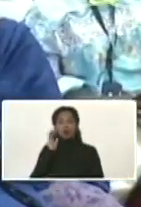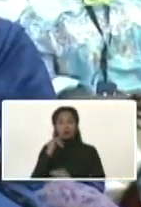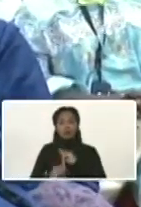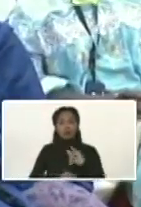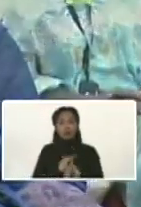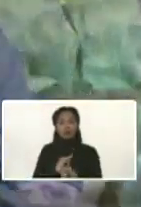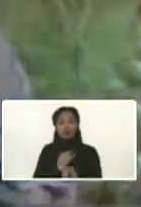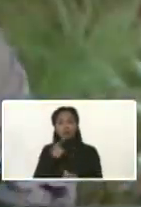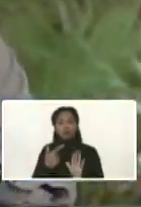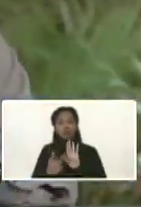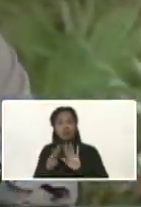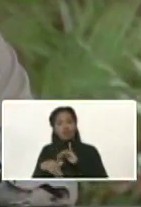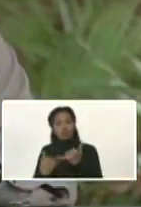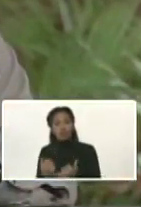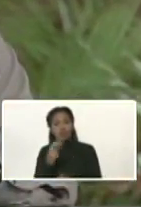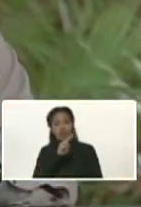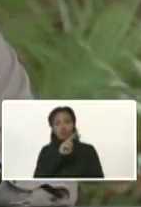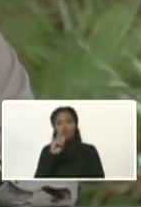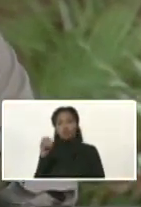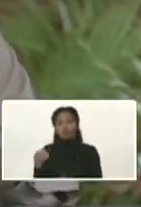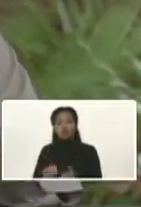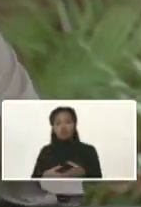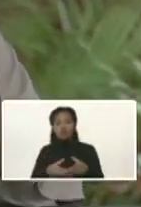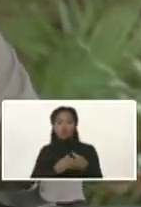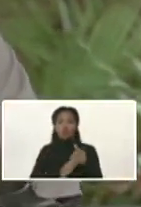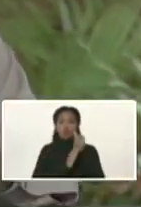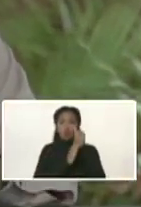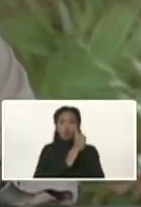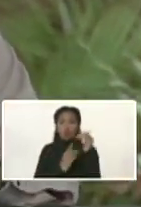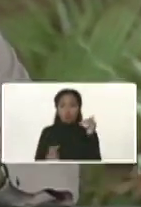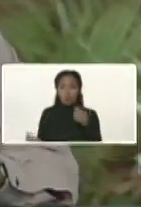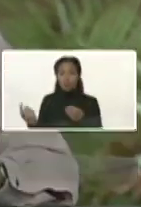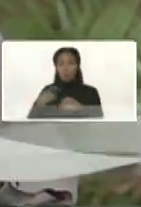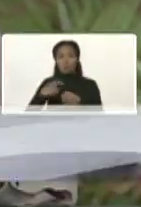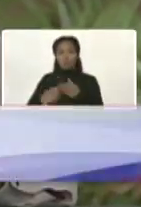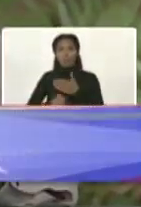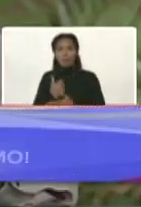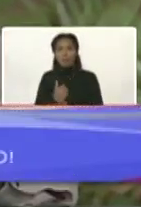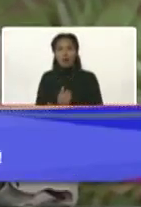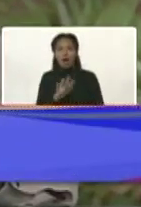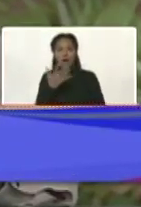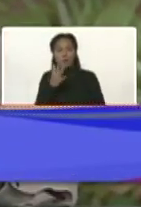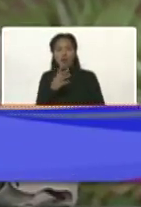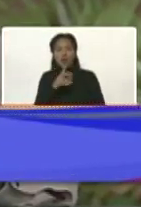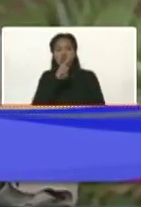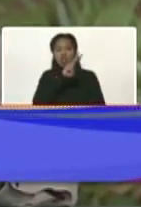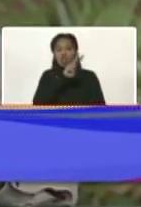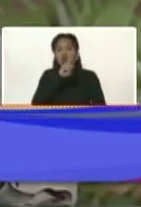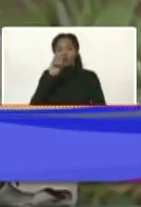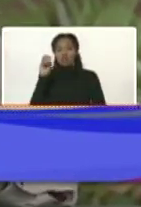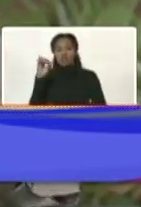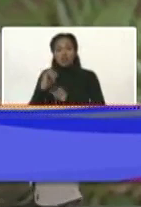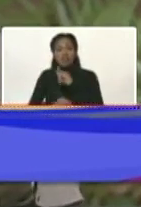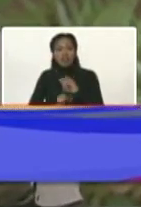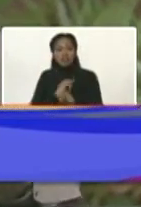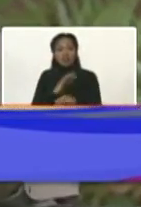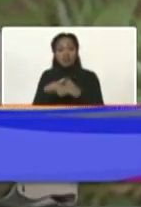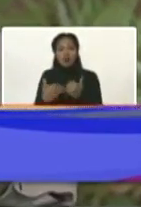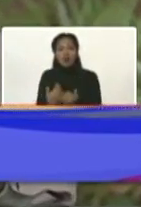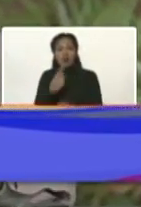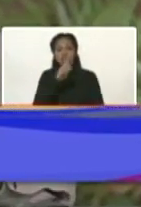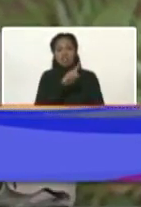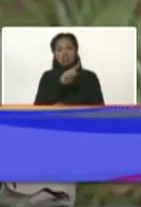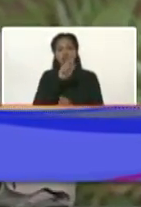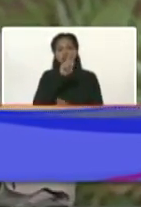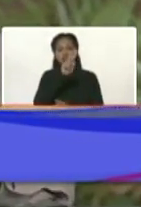con una representación de 200 delegados. A eso se le suman, ¿verdad?, los casi 200 delegados internacionales,